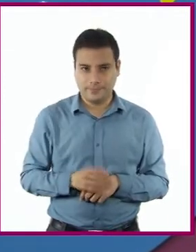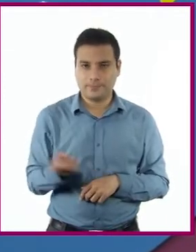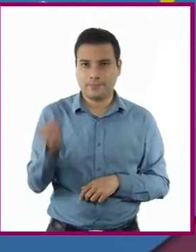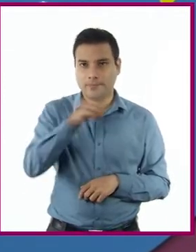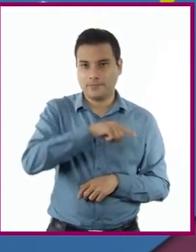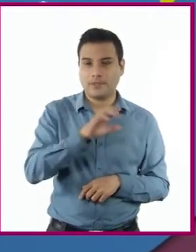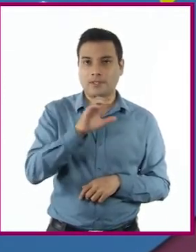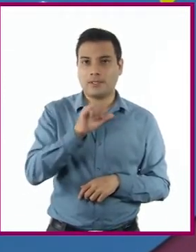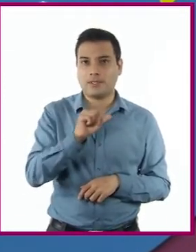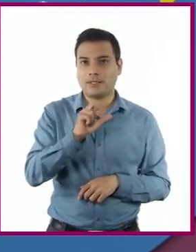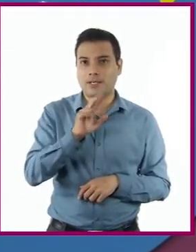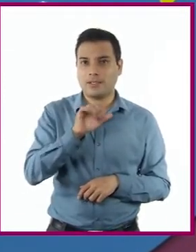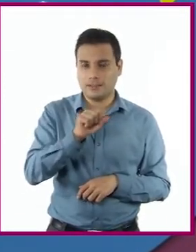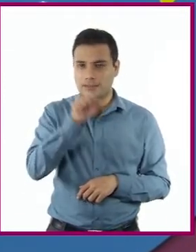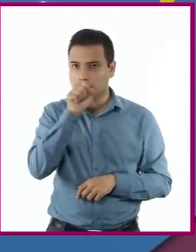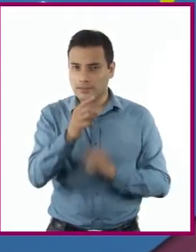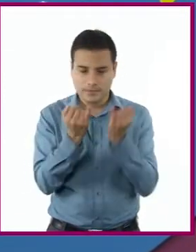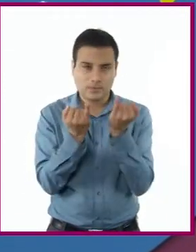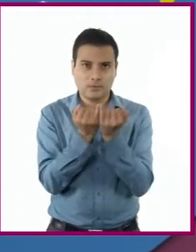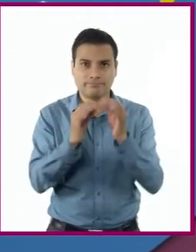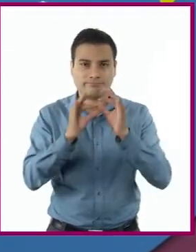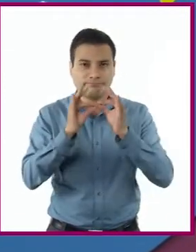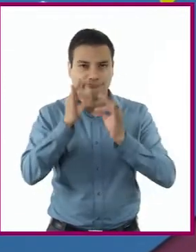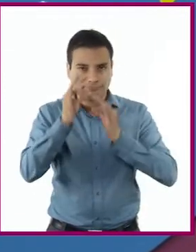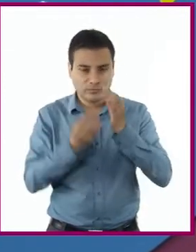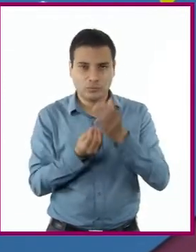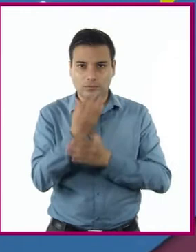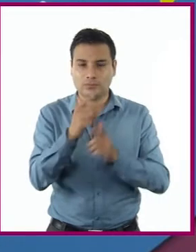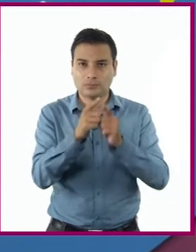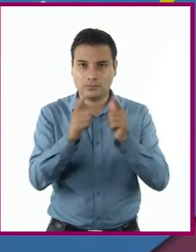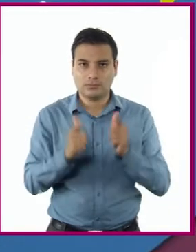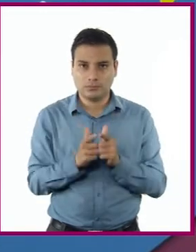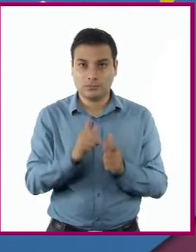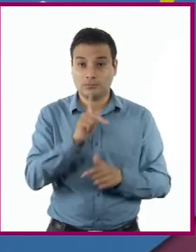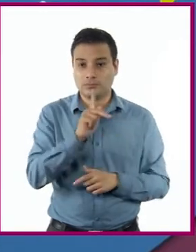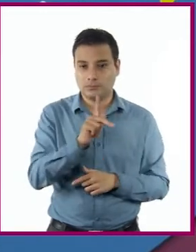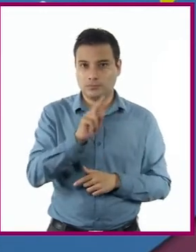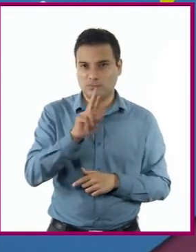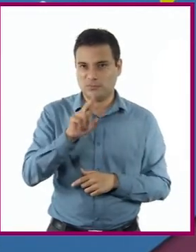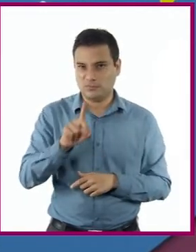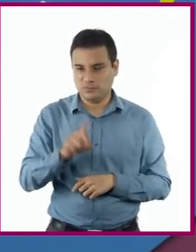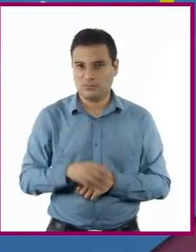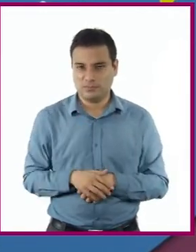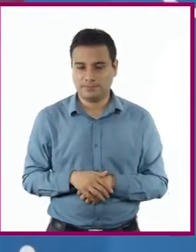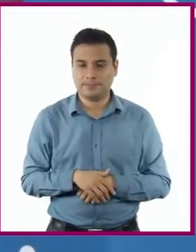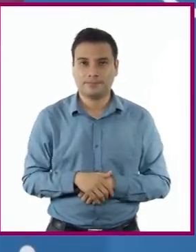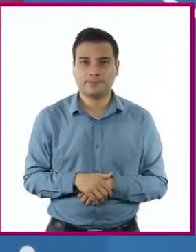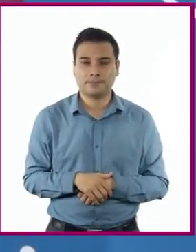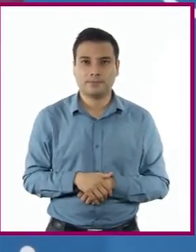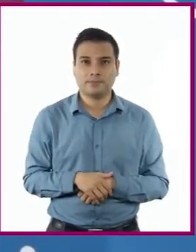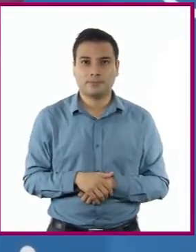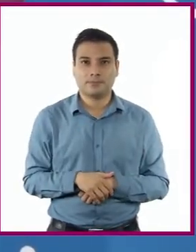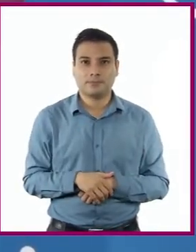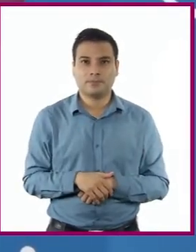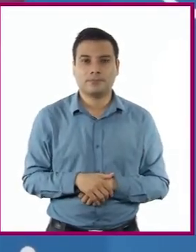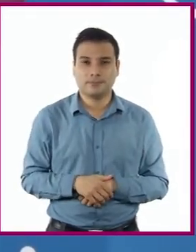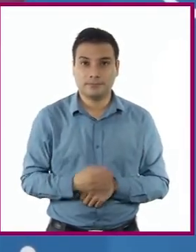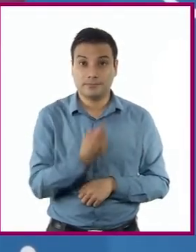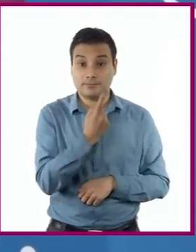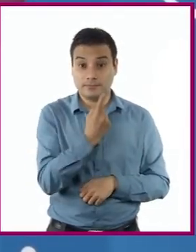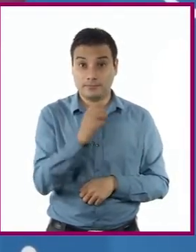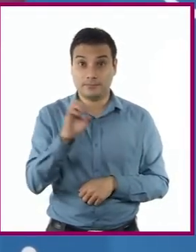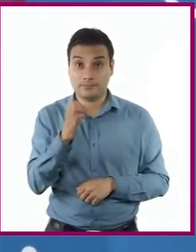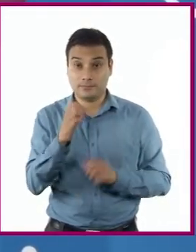Cárdenas volvió a lanzar su campaña con el recién creado Partido de la Revolución Democrática, PRD. El 1 de enero